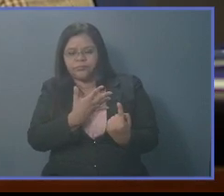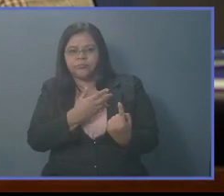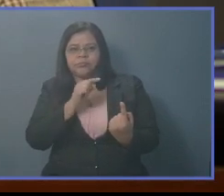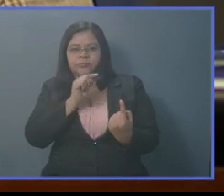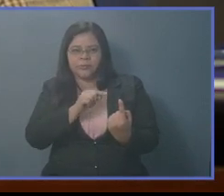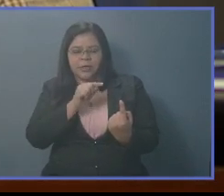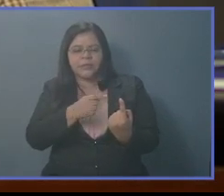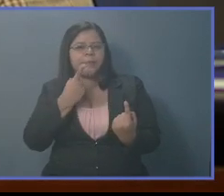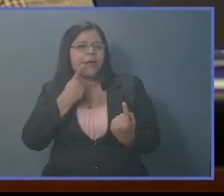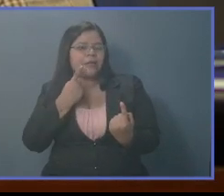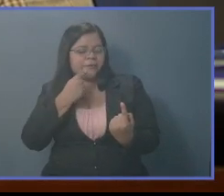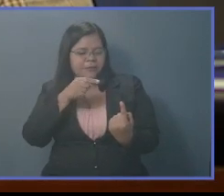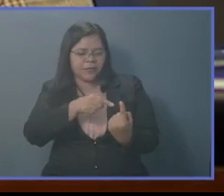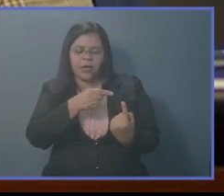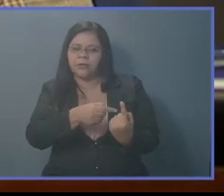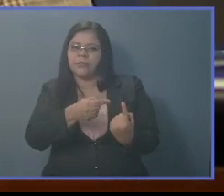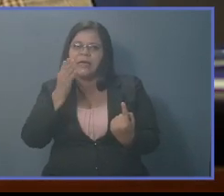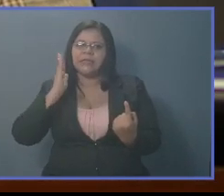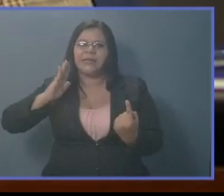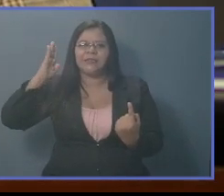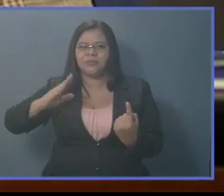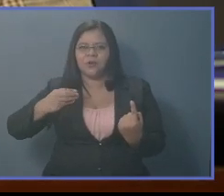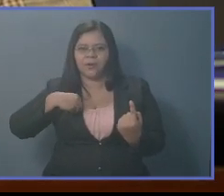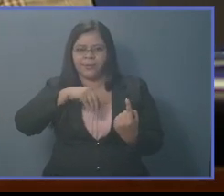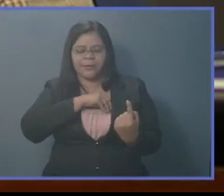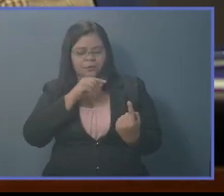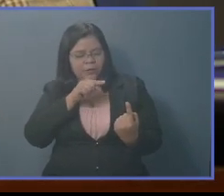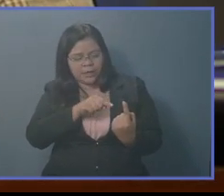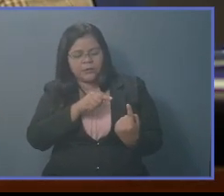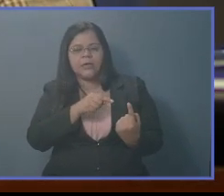la entrevista, del historial médico del paciente y de